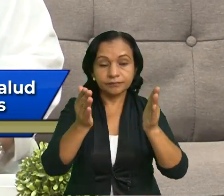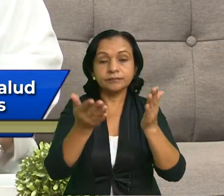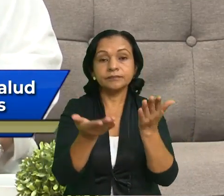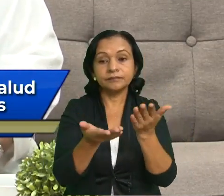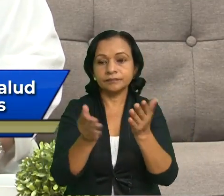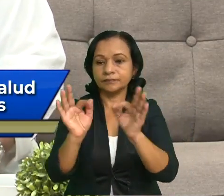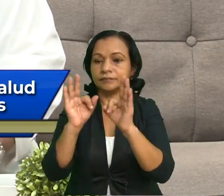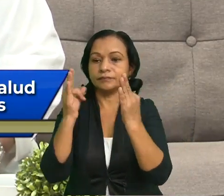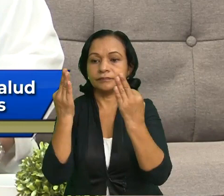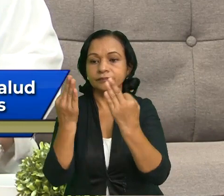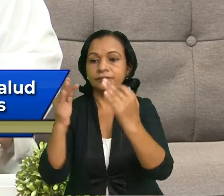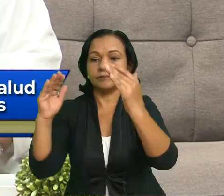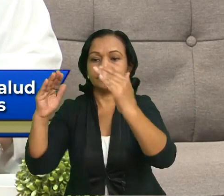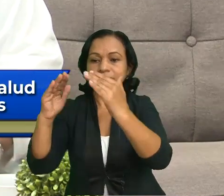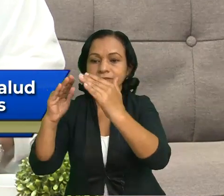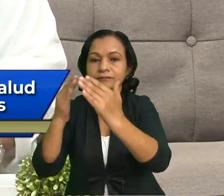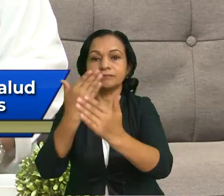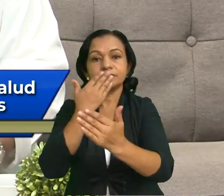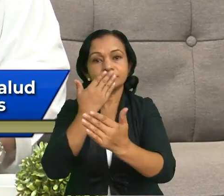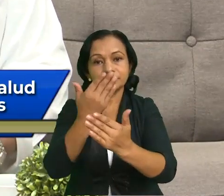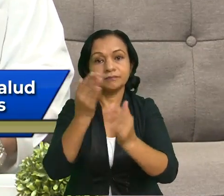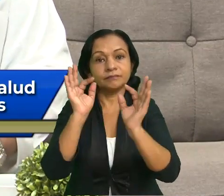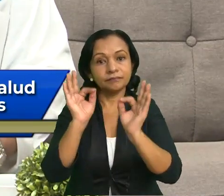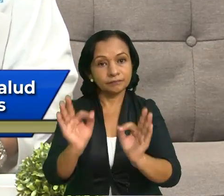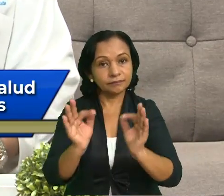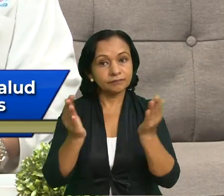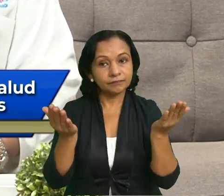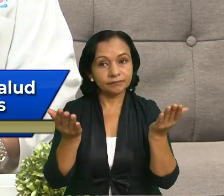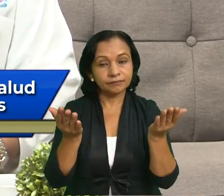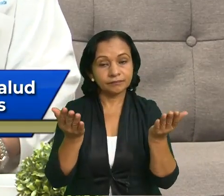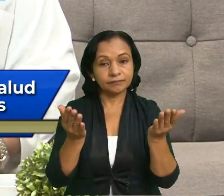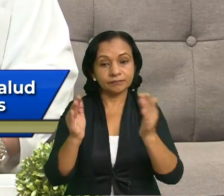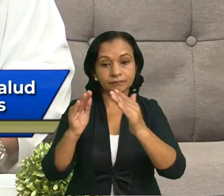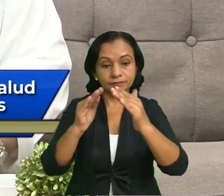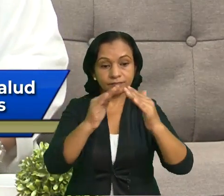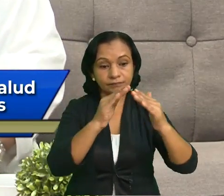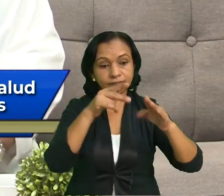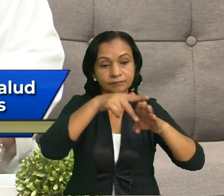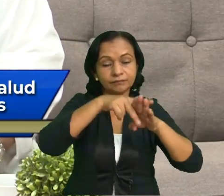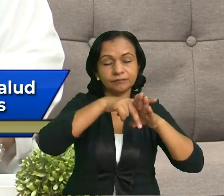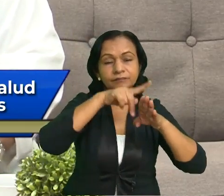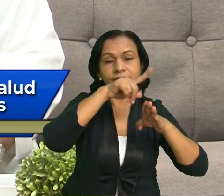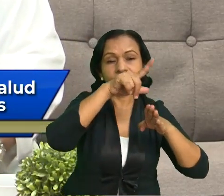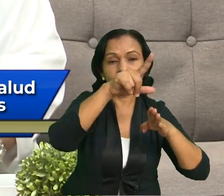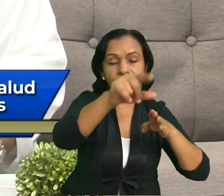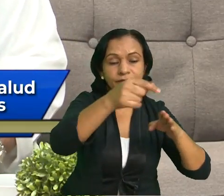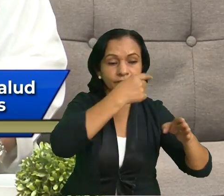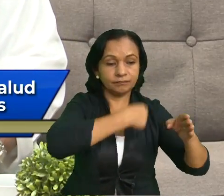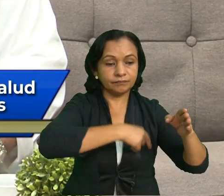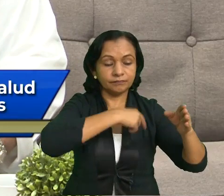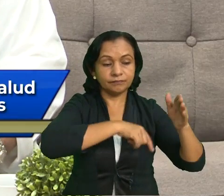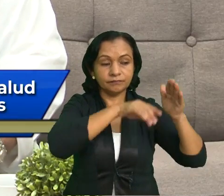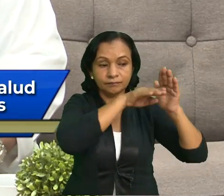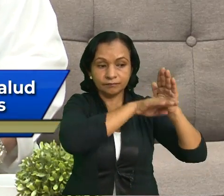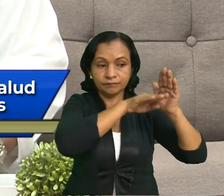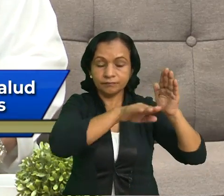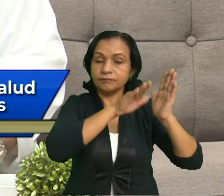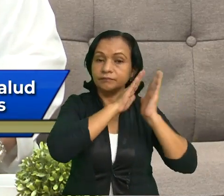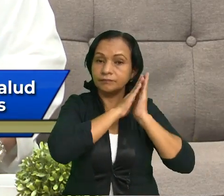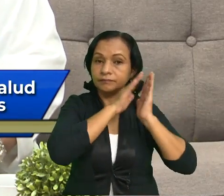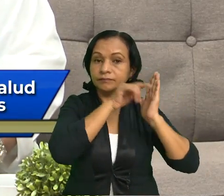de la familia en condiciones adecuadas y por lo tanto donde estén ya sea en la comunidad o sea en los albergues desde el punto de vista del